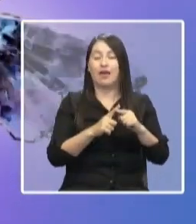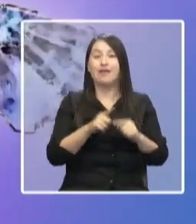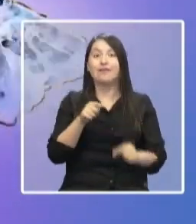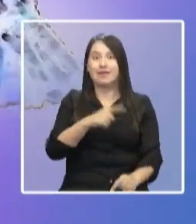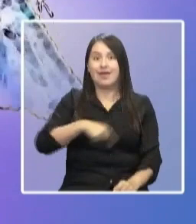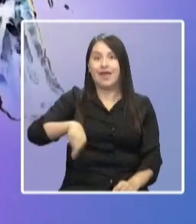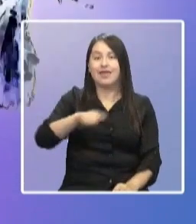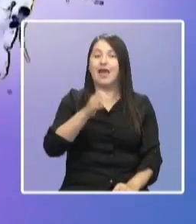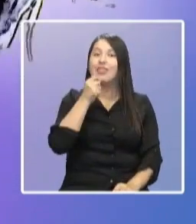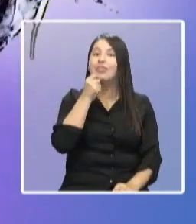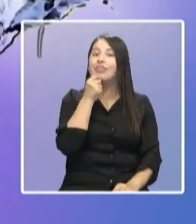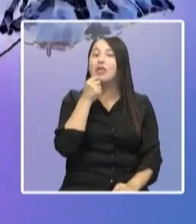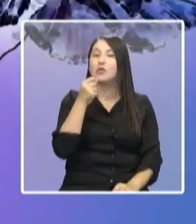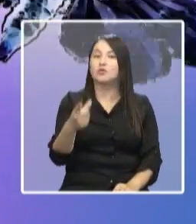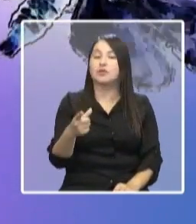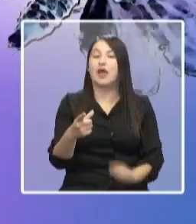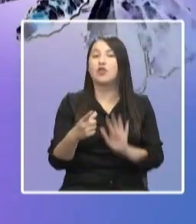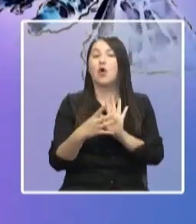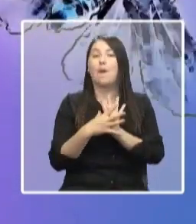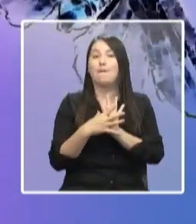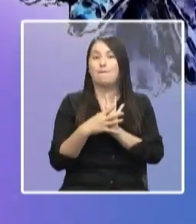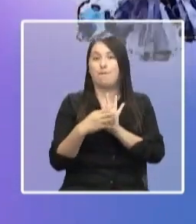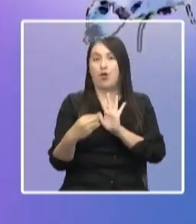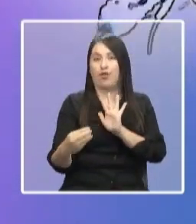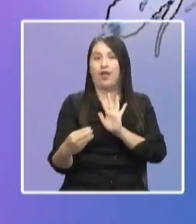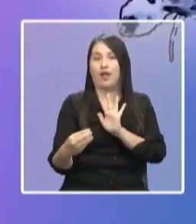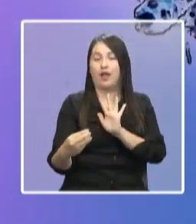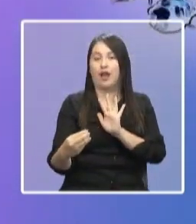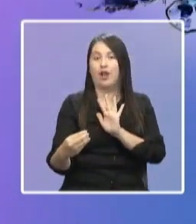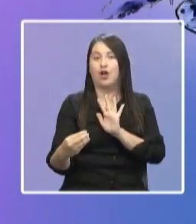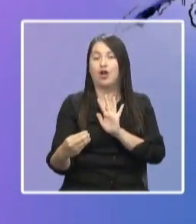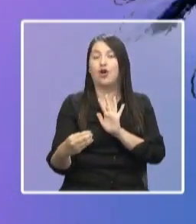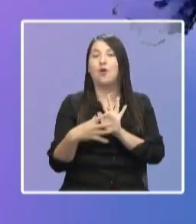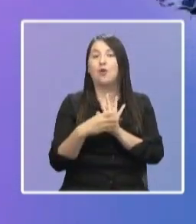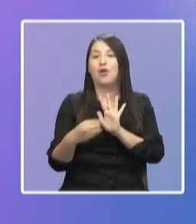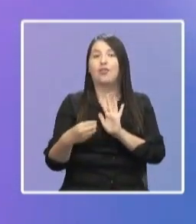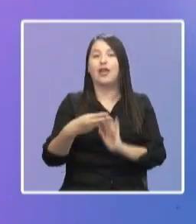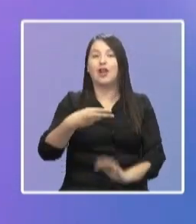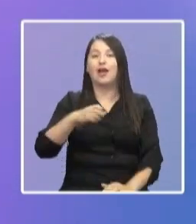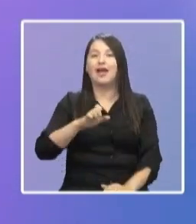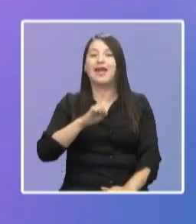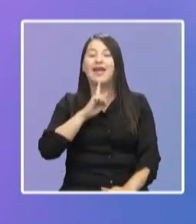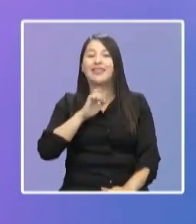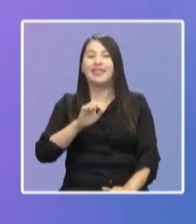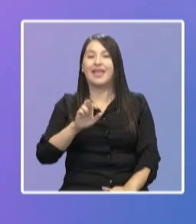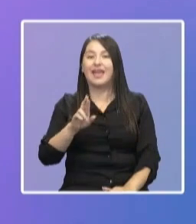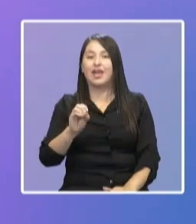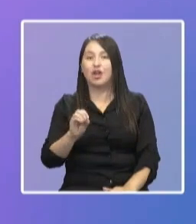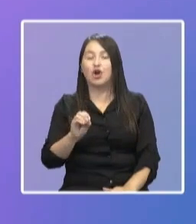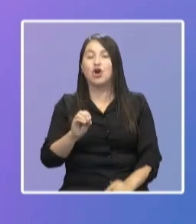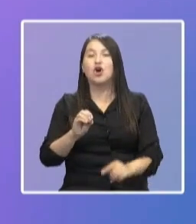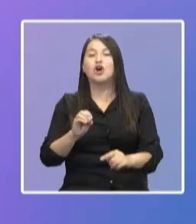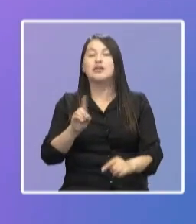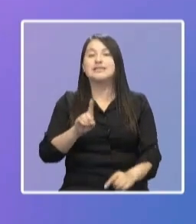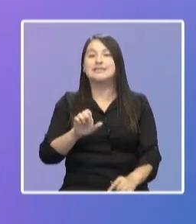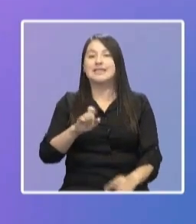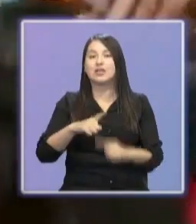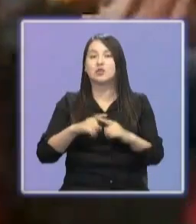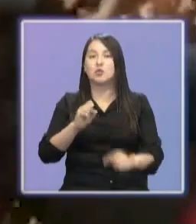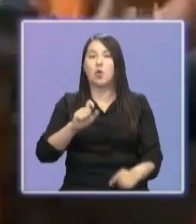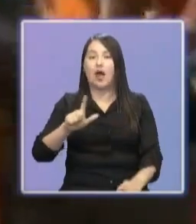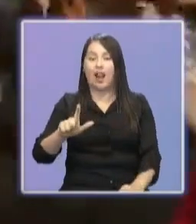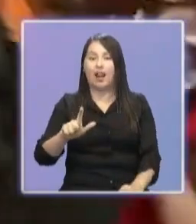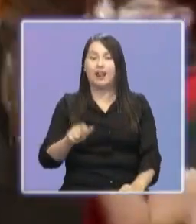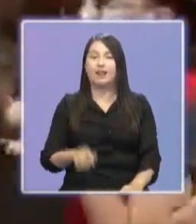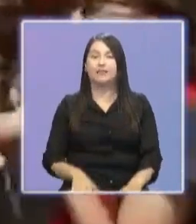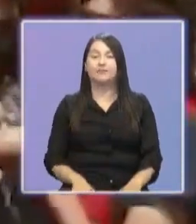denunciaron los modelos heterosexuales, la hegemonía de los modelos heterosexuales.